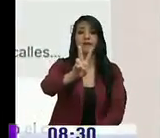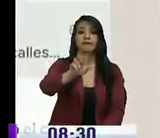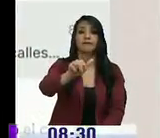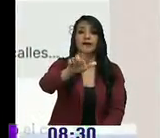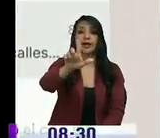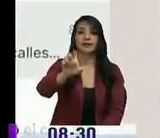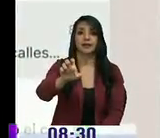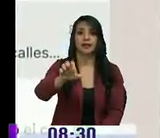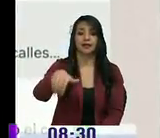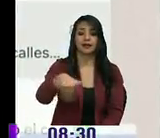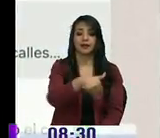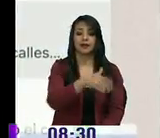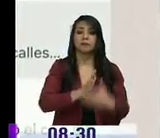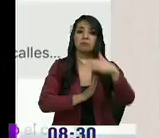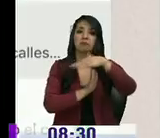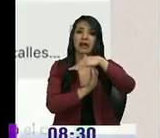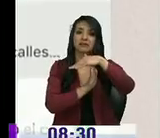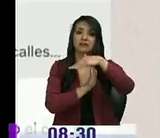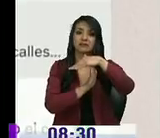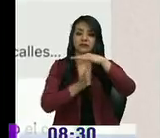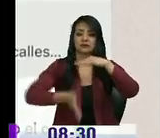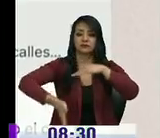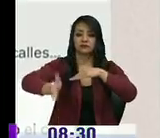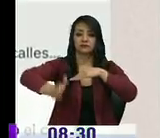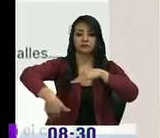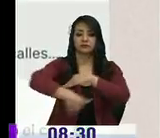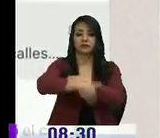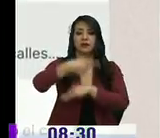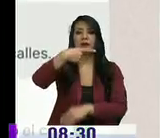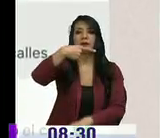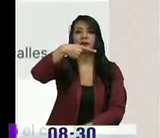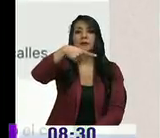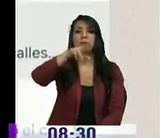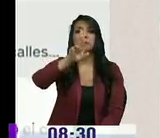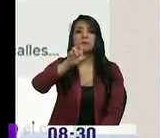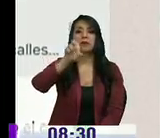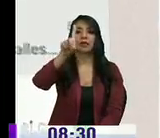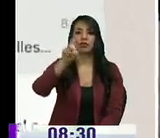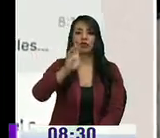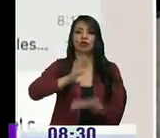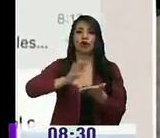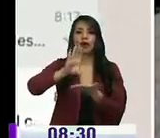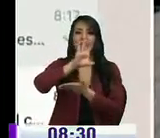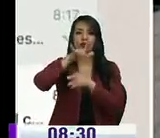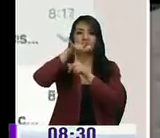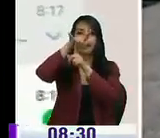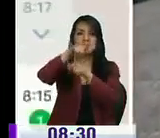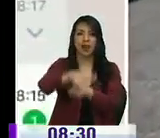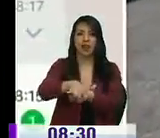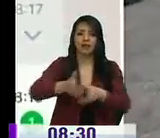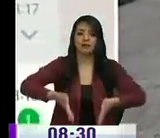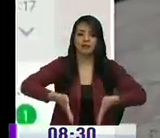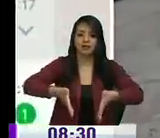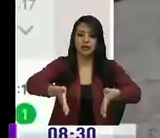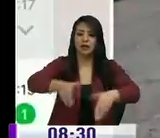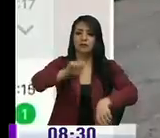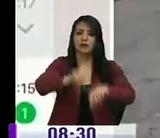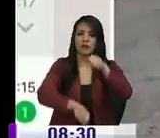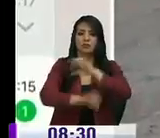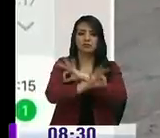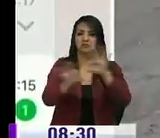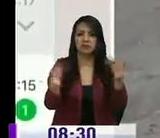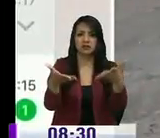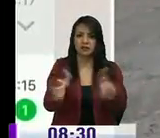sector Paz González Suárez y pasaje El Prado, al entrar al Colegio Liceo Naval existen varias complicaciones en la vía, no existe